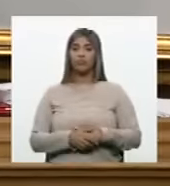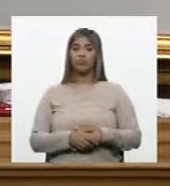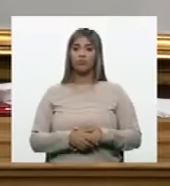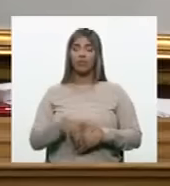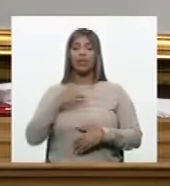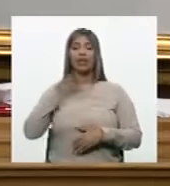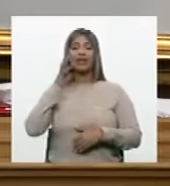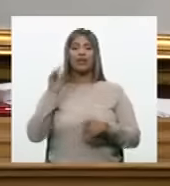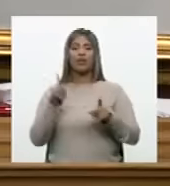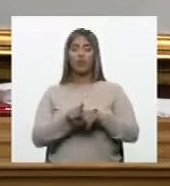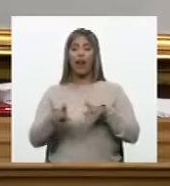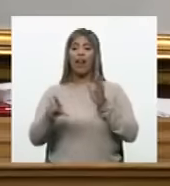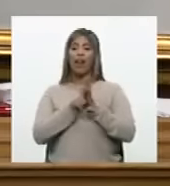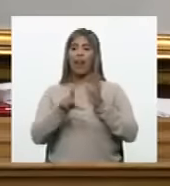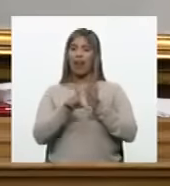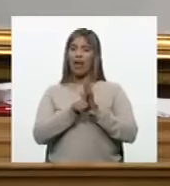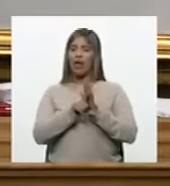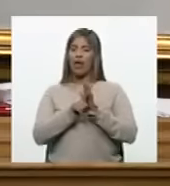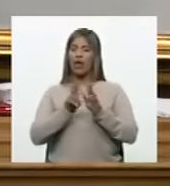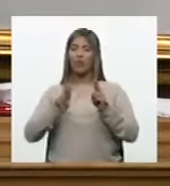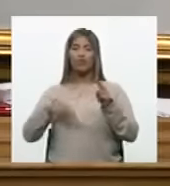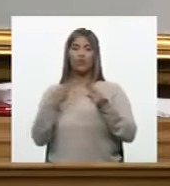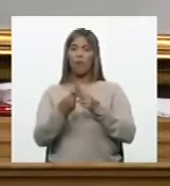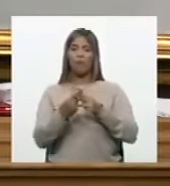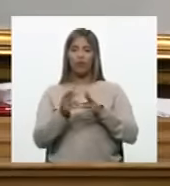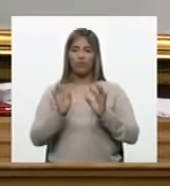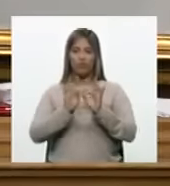Creo que tienen que ser leyes, tipo leyes del nunca más,